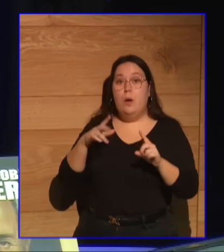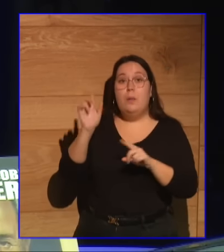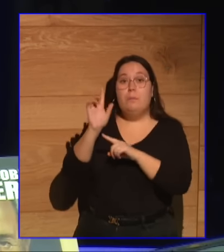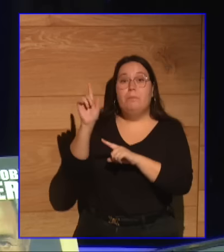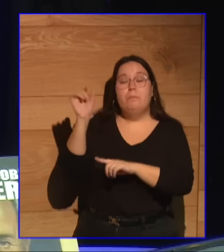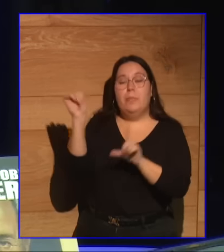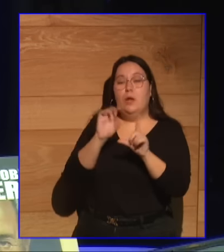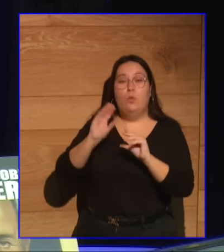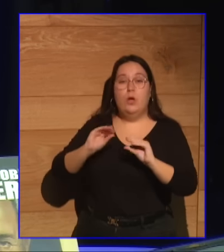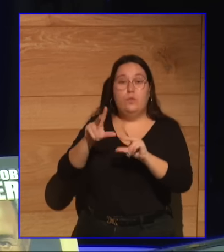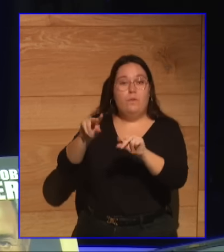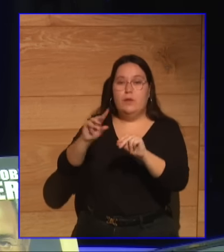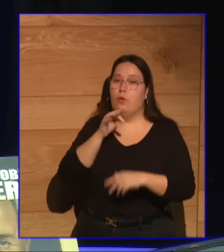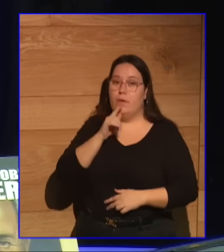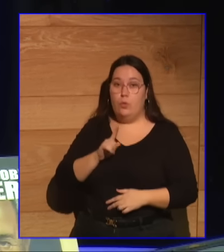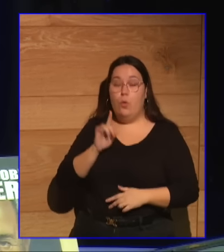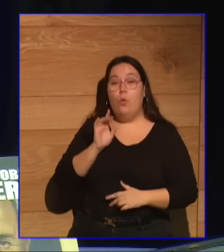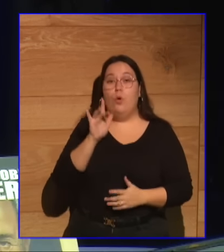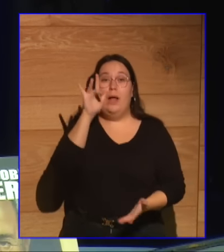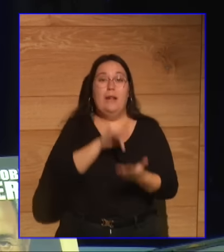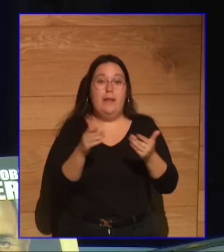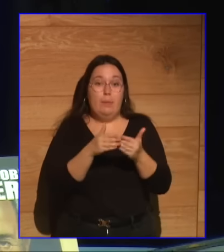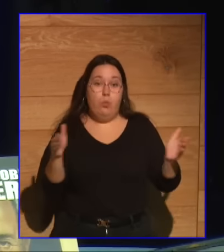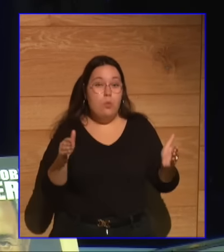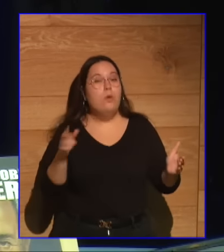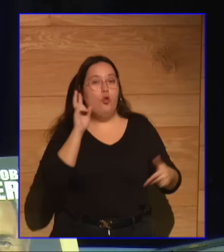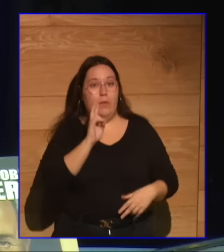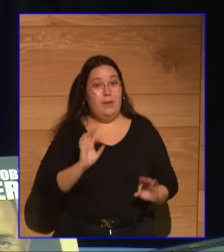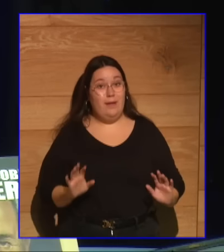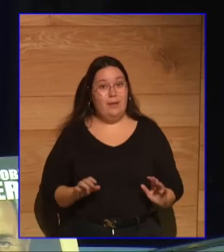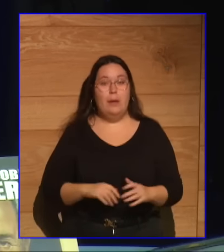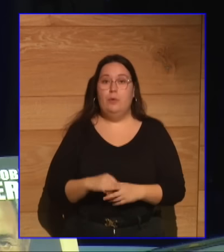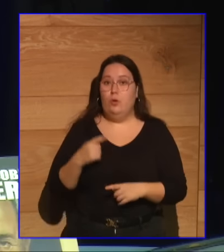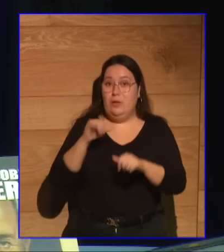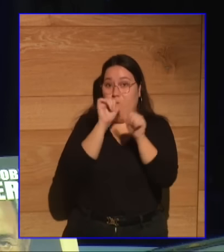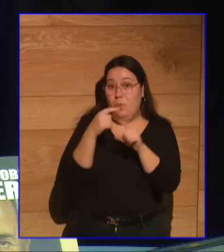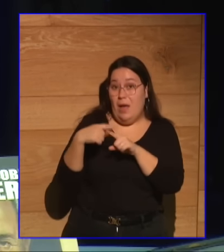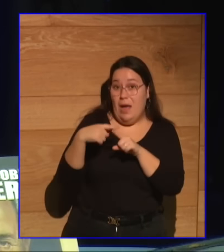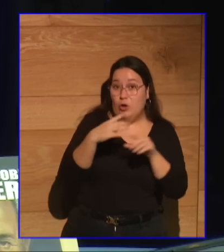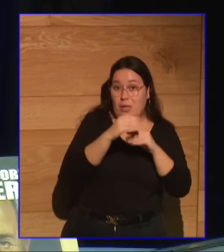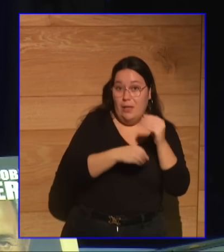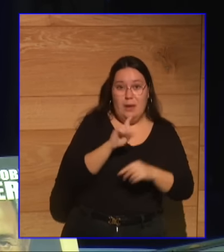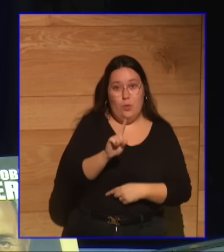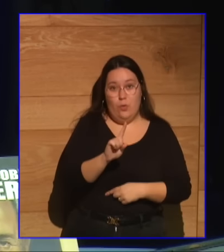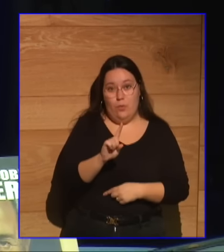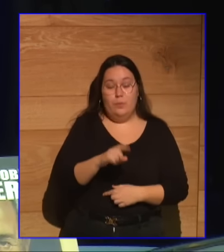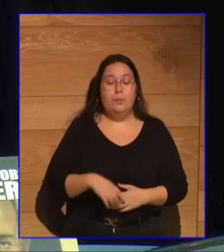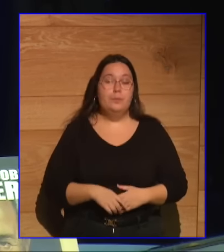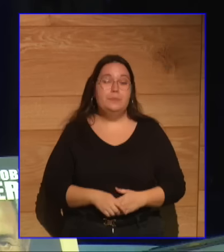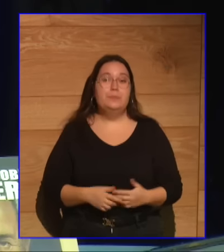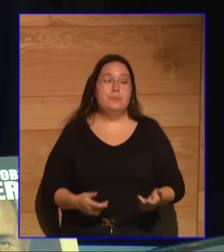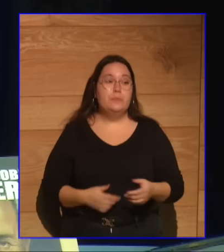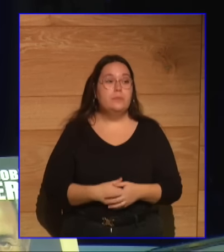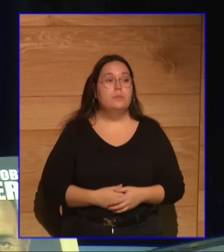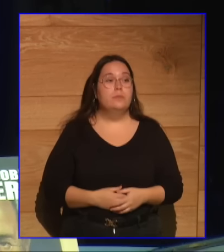acabadas o que las veían el día del estreno, pero no estamos hablando de esa forma de hacer las cosas ni de esas magnitudes. De